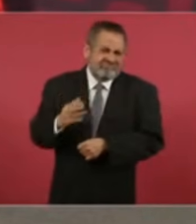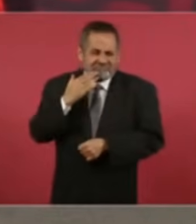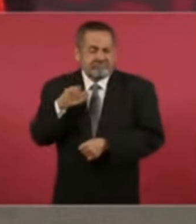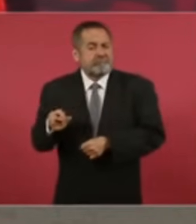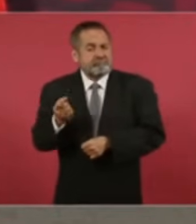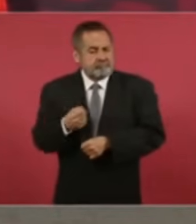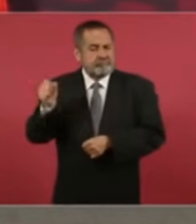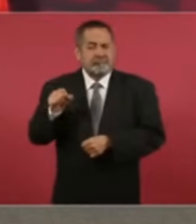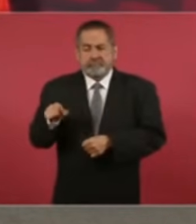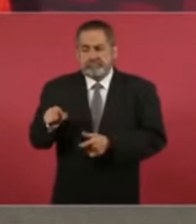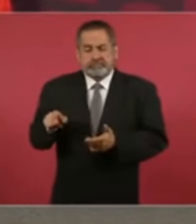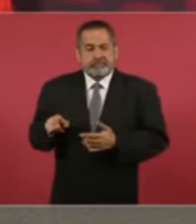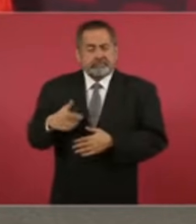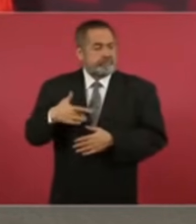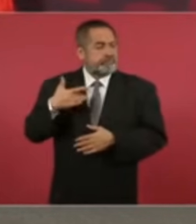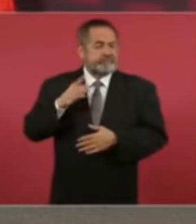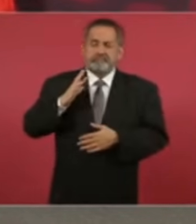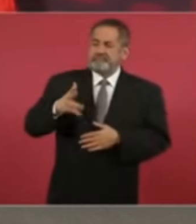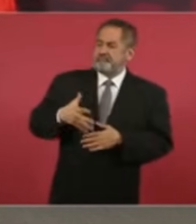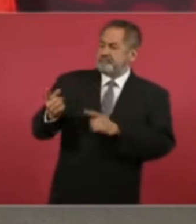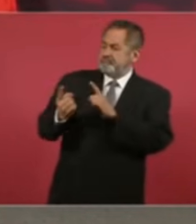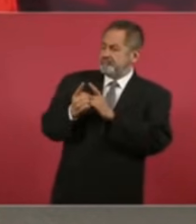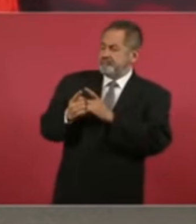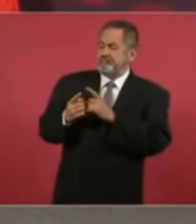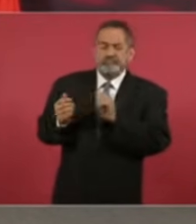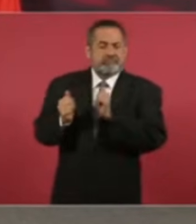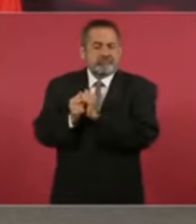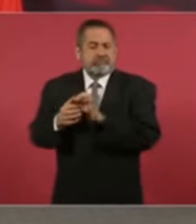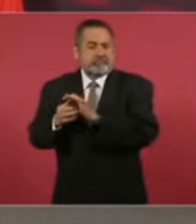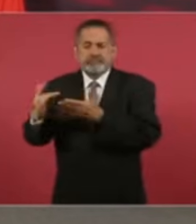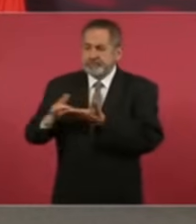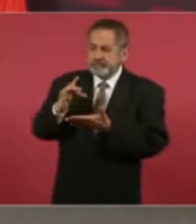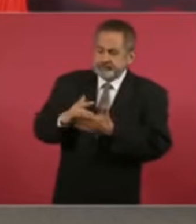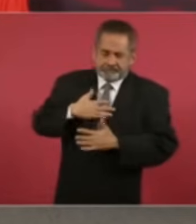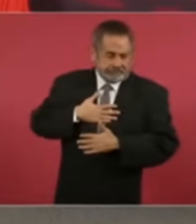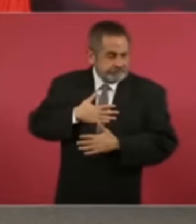También me siento muy orgulloso de contar con su apoyo,